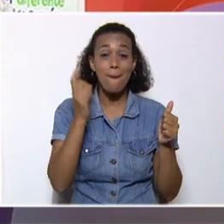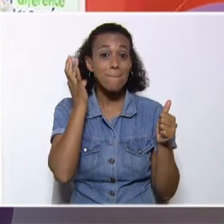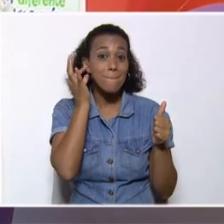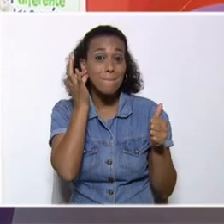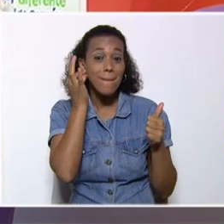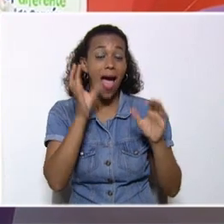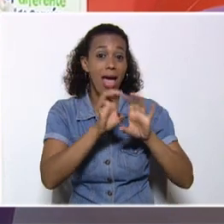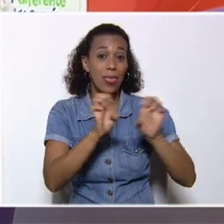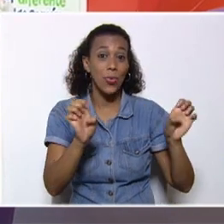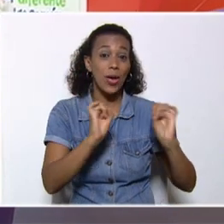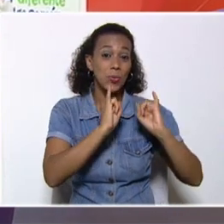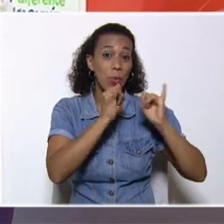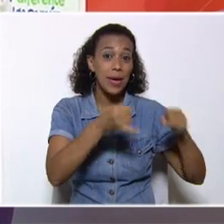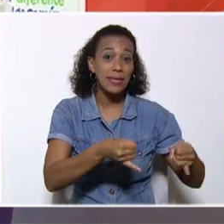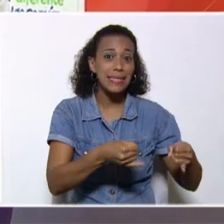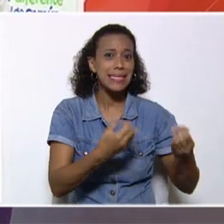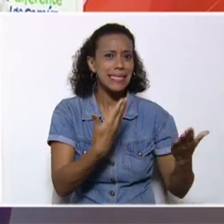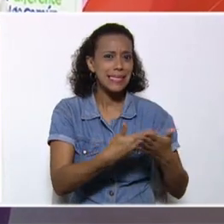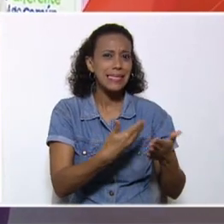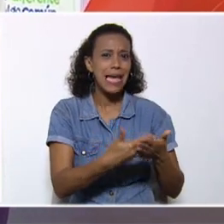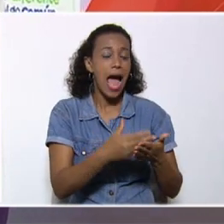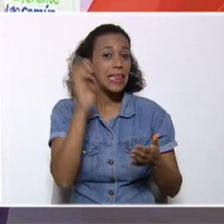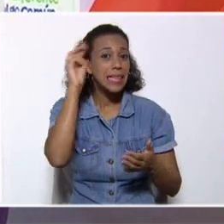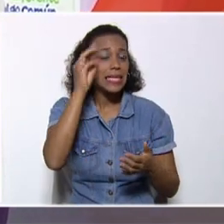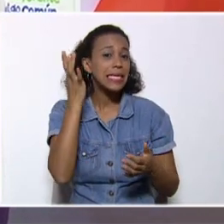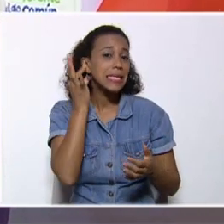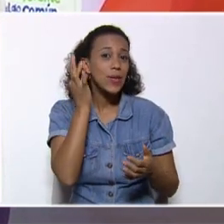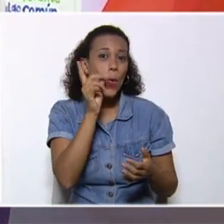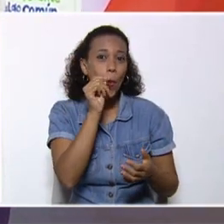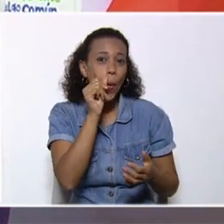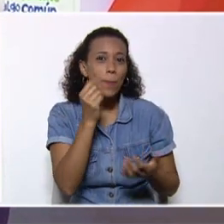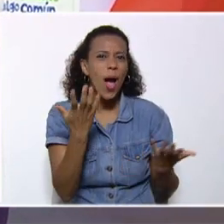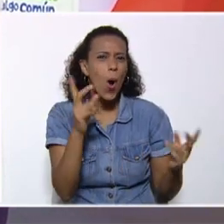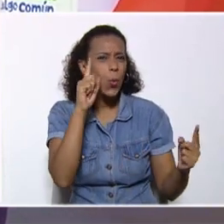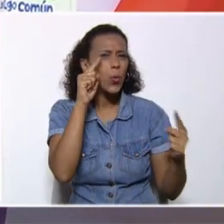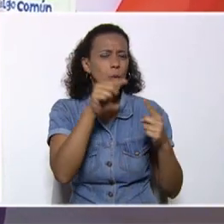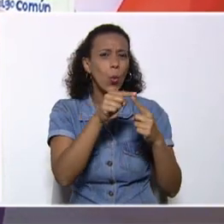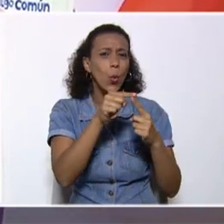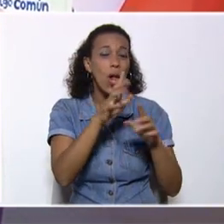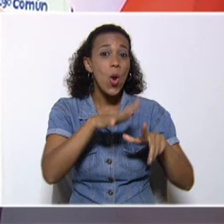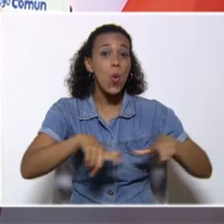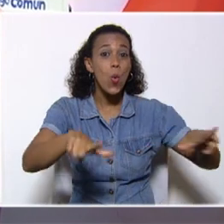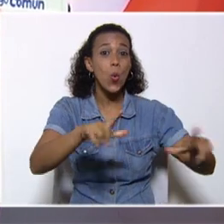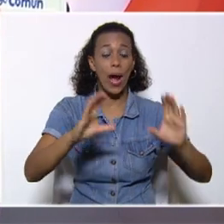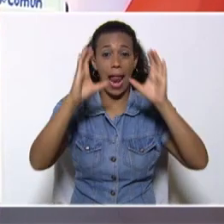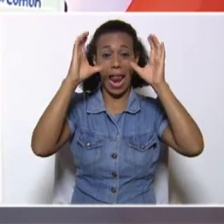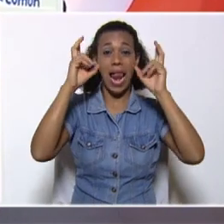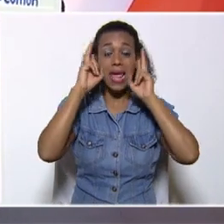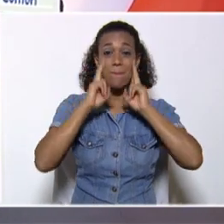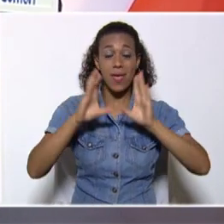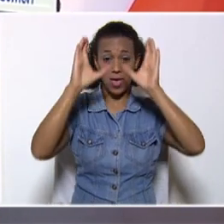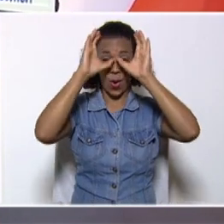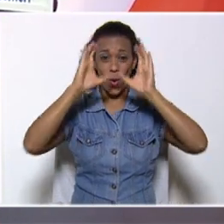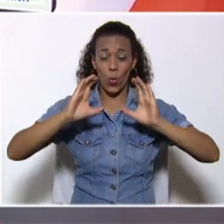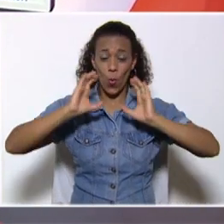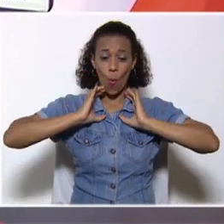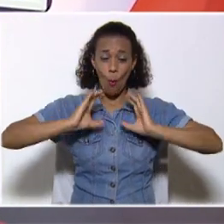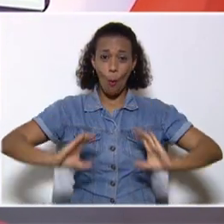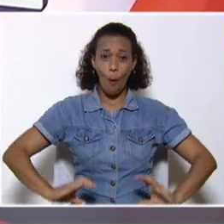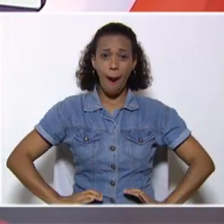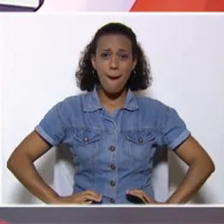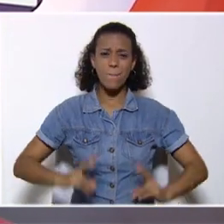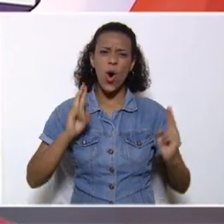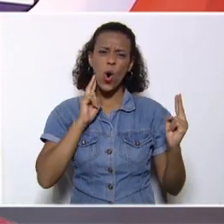de educación inicial para el día de hoy, para nuestros niños y niñas, tenía que ver con lo que es la parte del aseo y de conocer nuestro